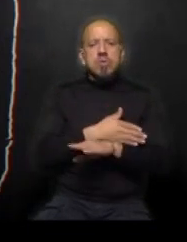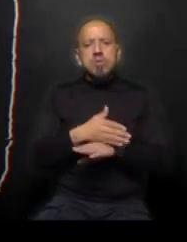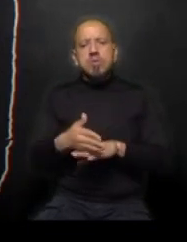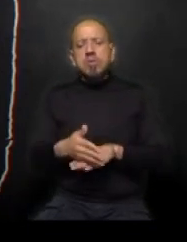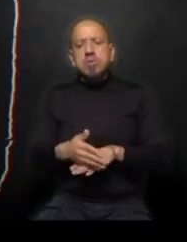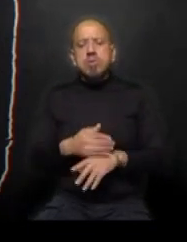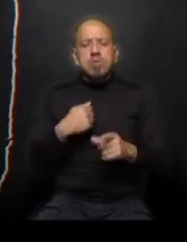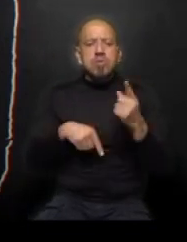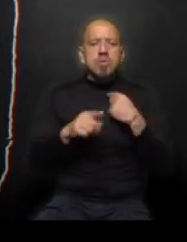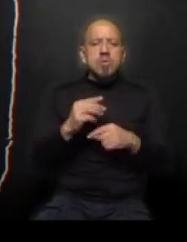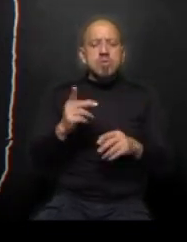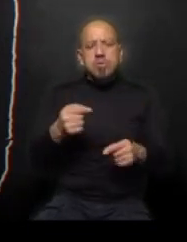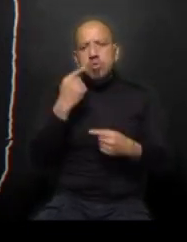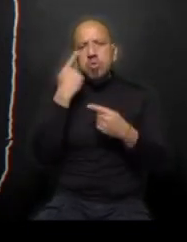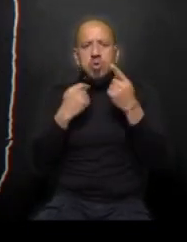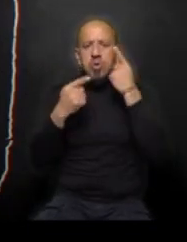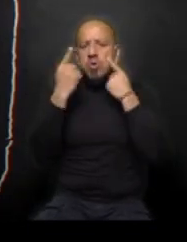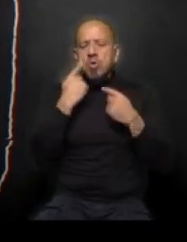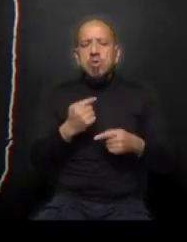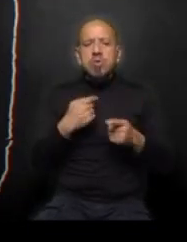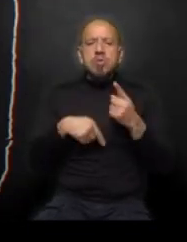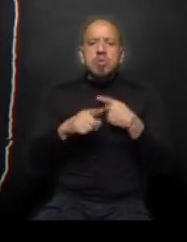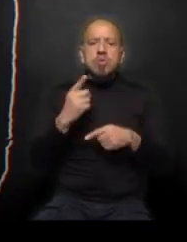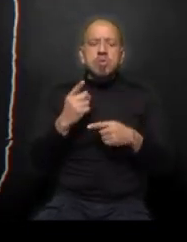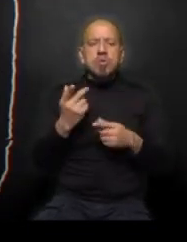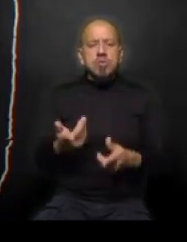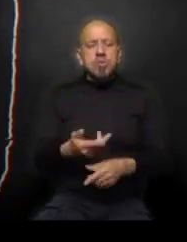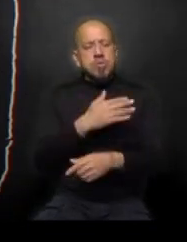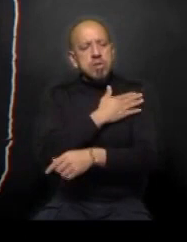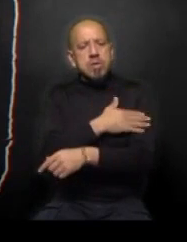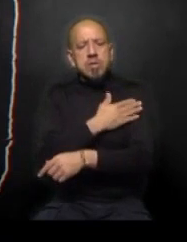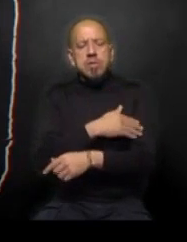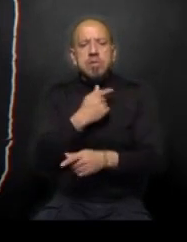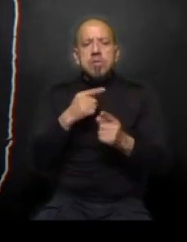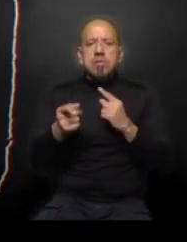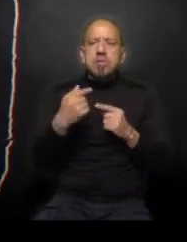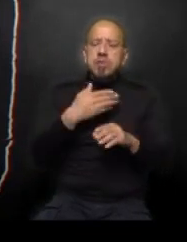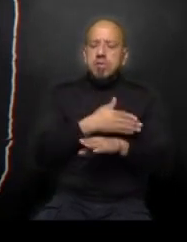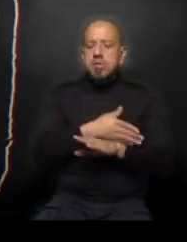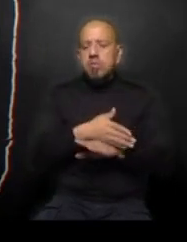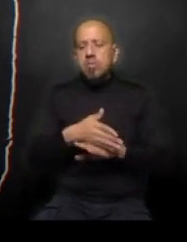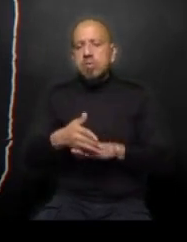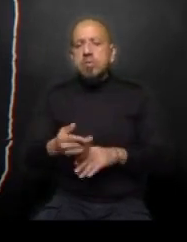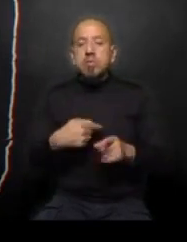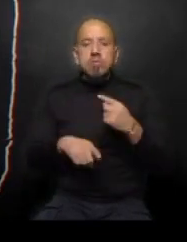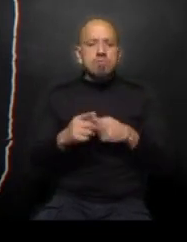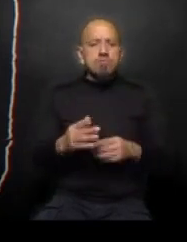callado redoblando el llanto a la menor tentativa de caricia luego los sosos fueron retardándola